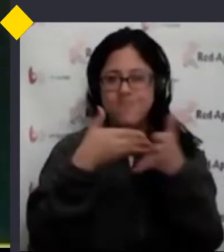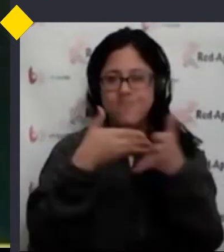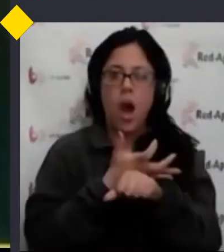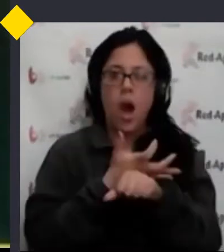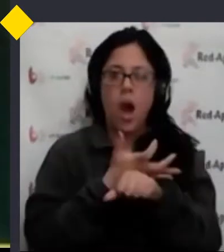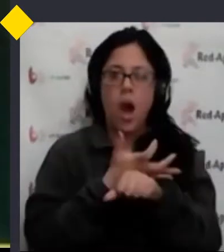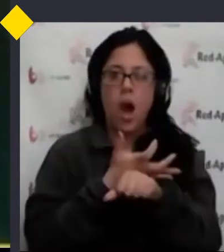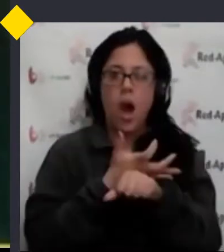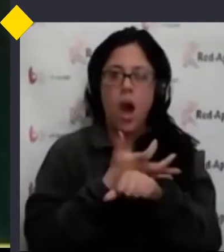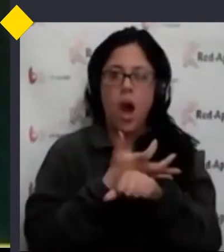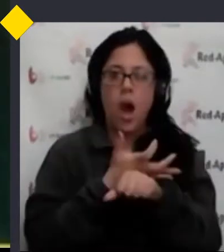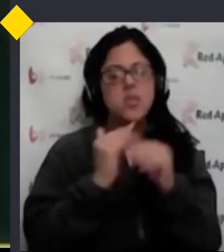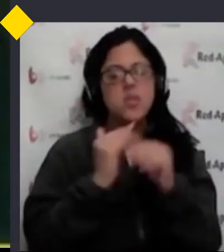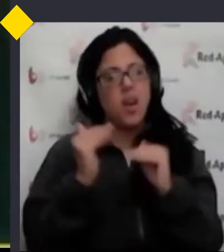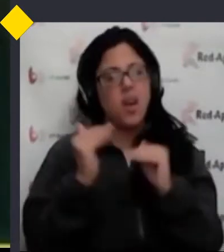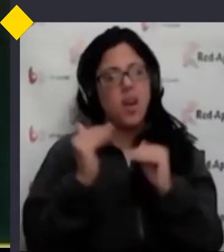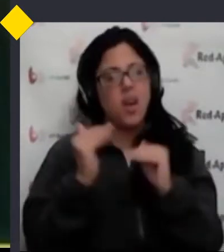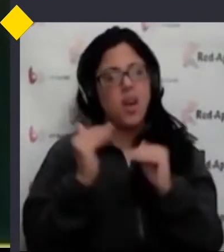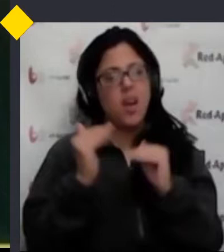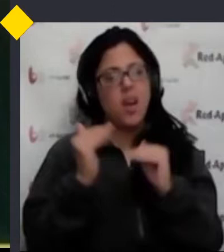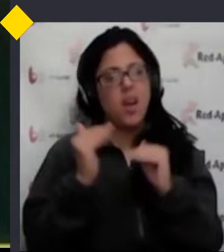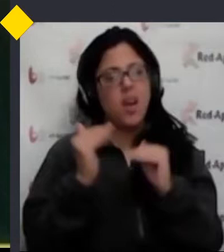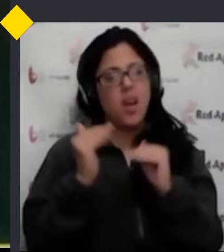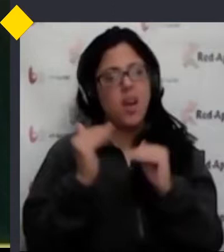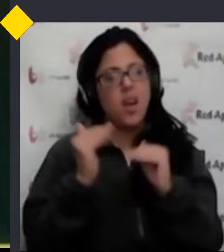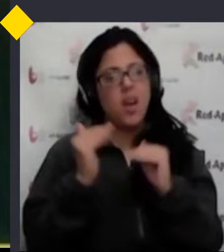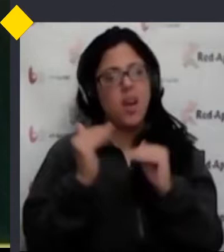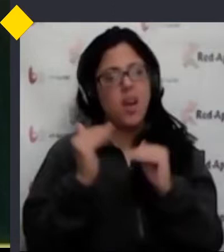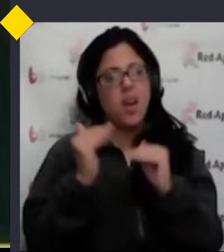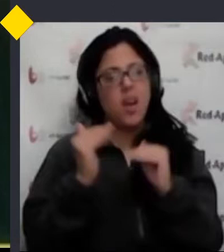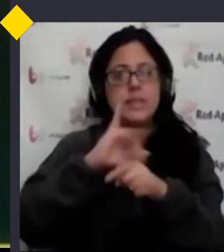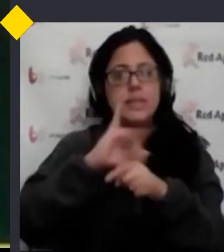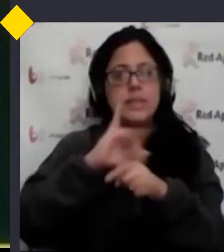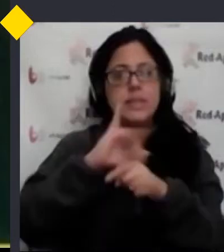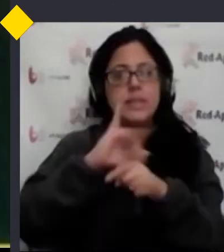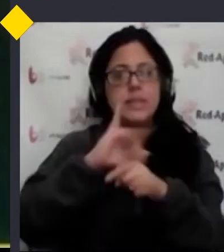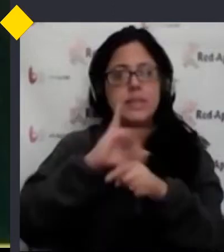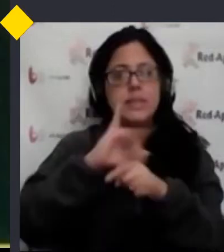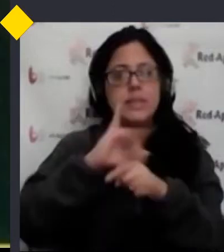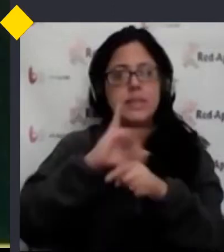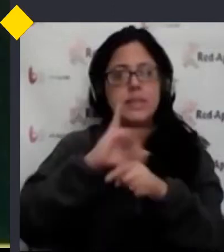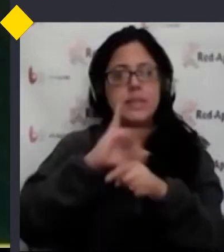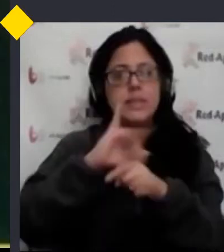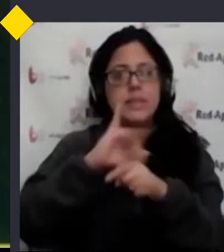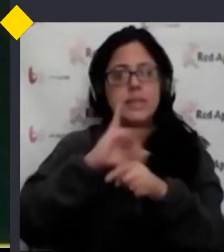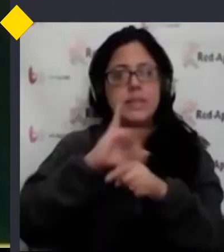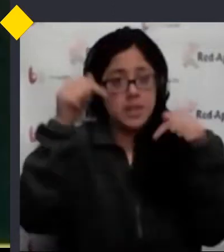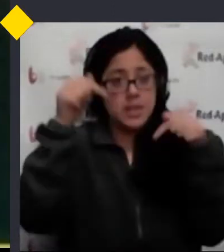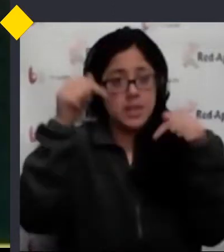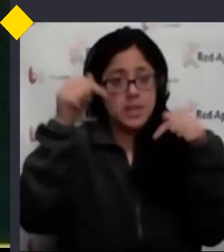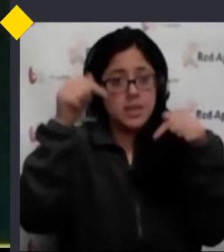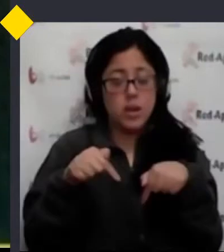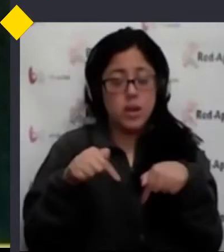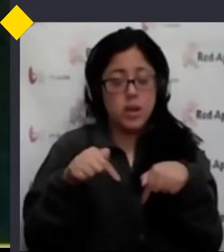habla en cuanto a la diversidad e inclusión. Creo que esta época en que hablamos mucho de